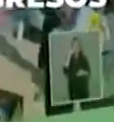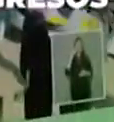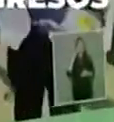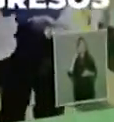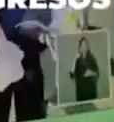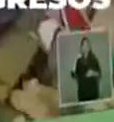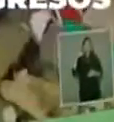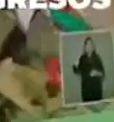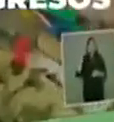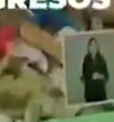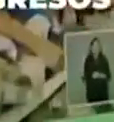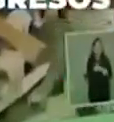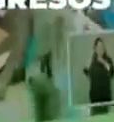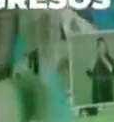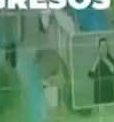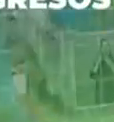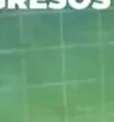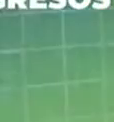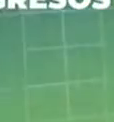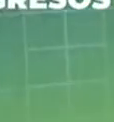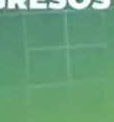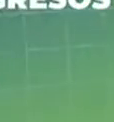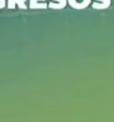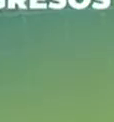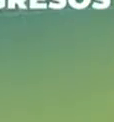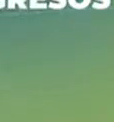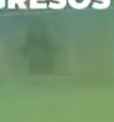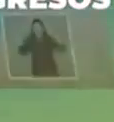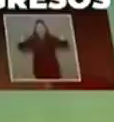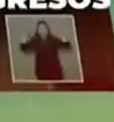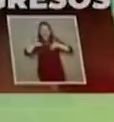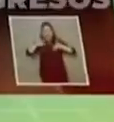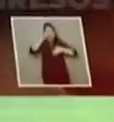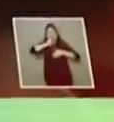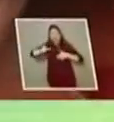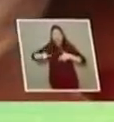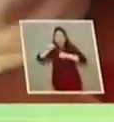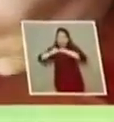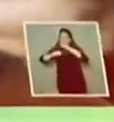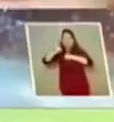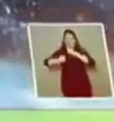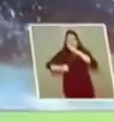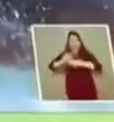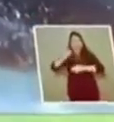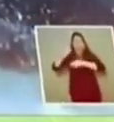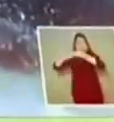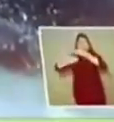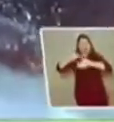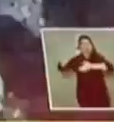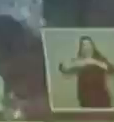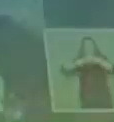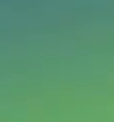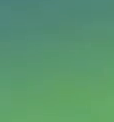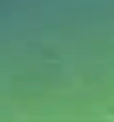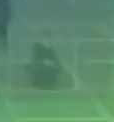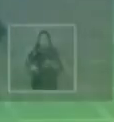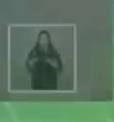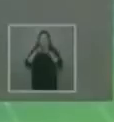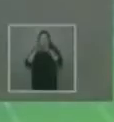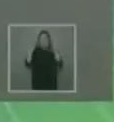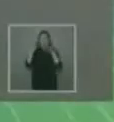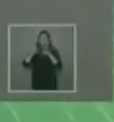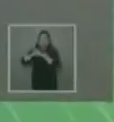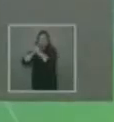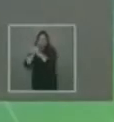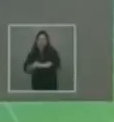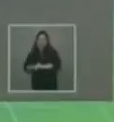también se gastaban más en adicciones al alcohol, a las drogas, y faltaba este apego. Por ahí